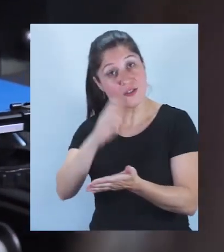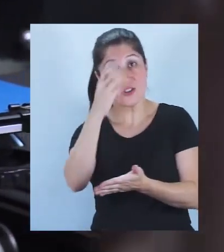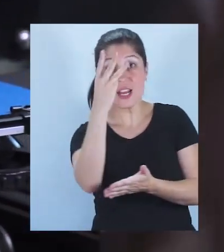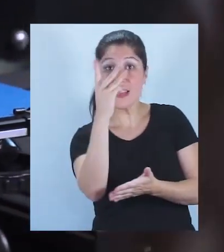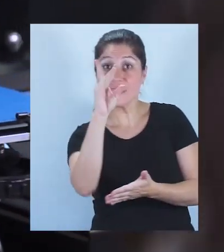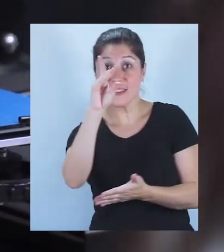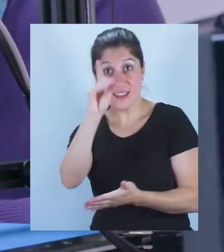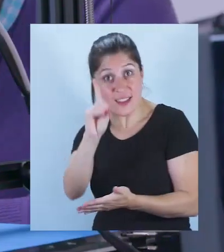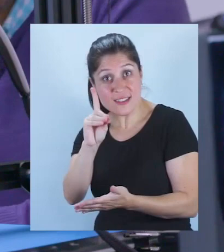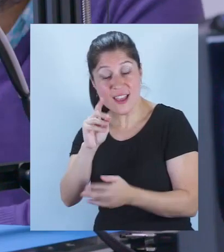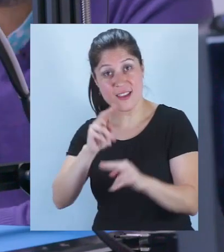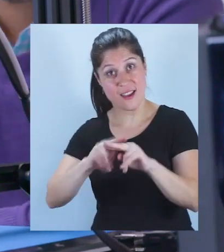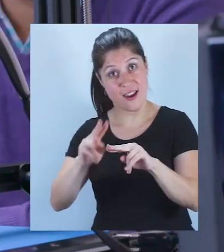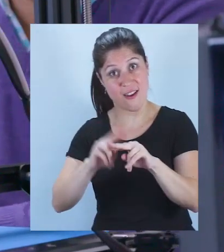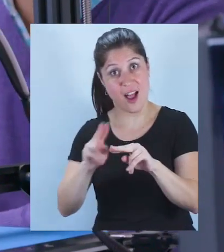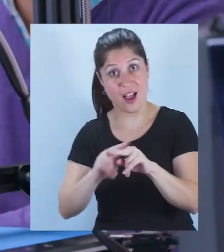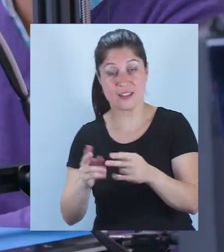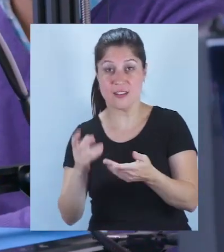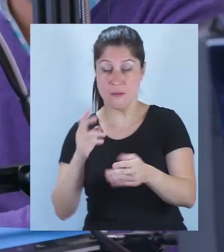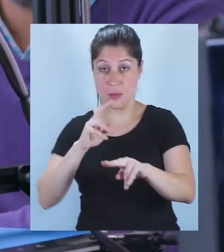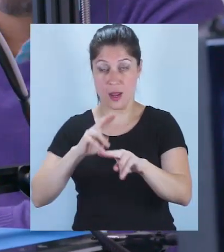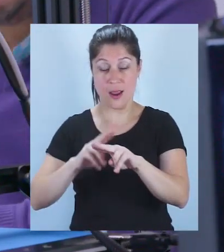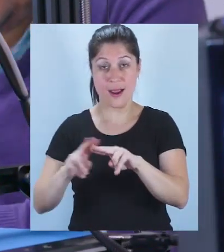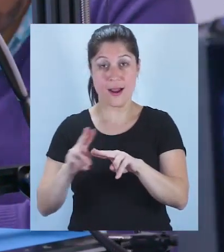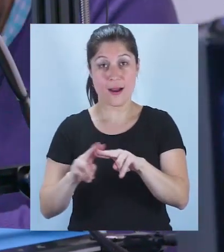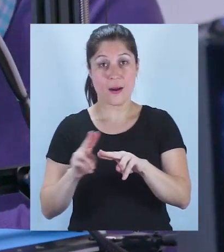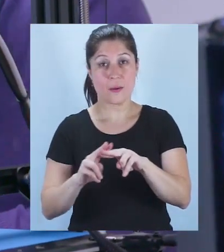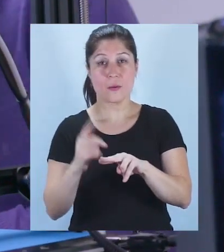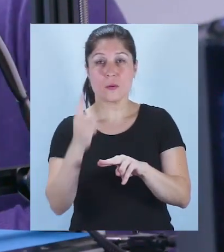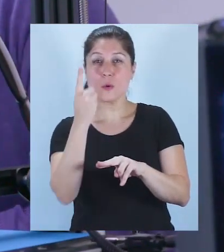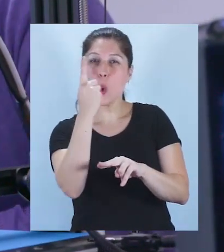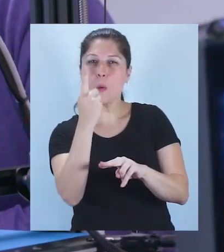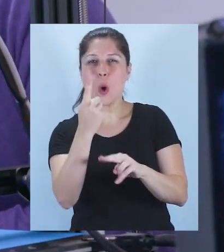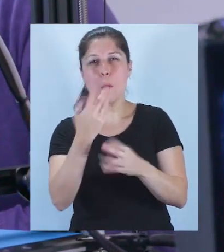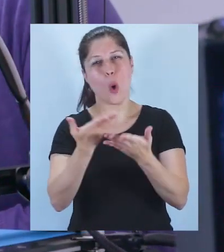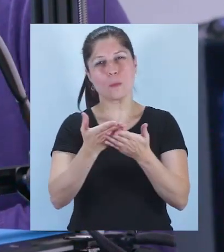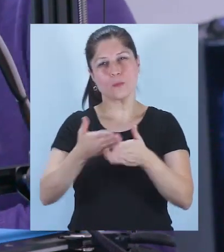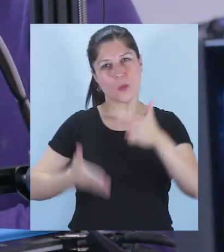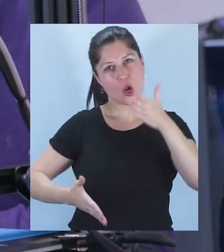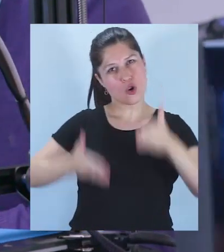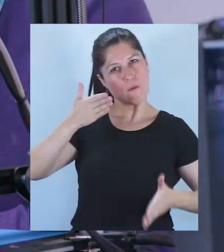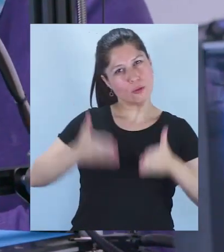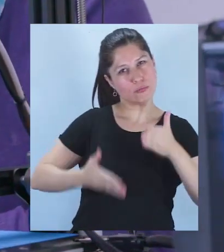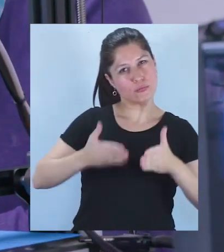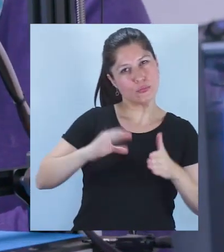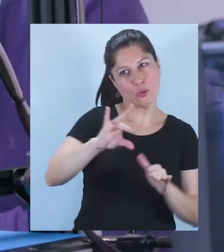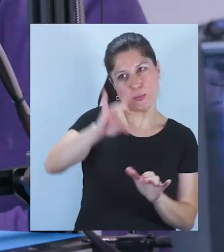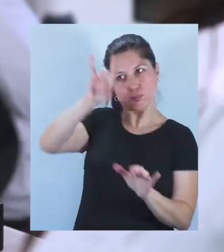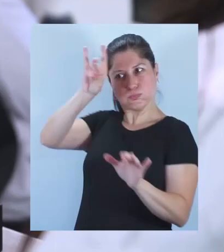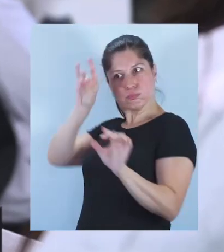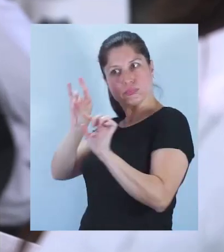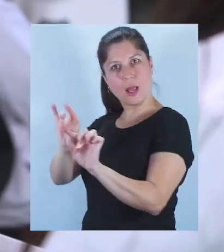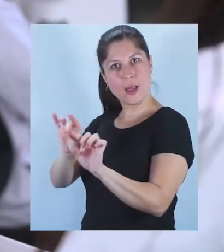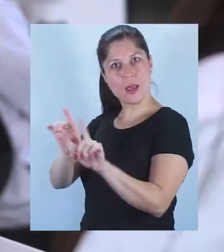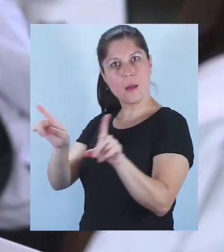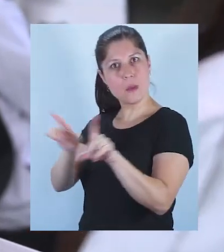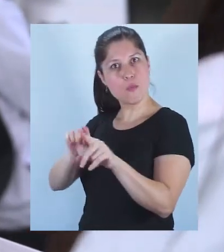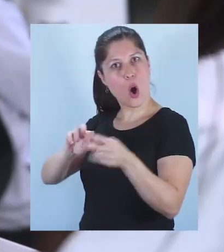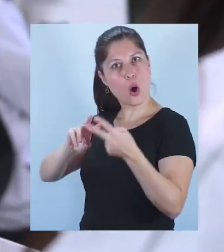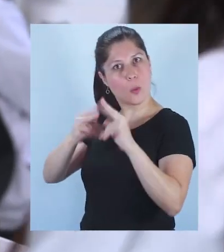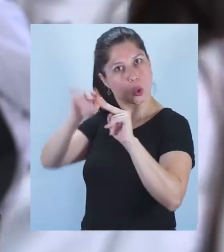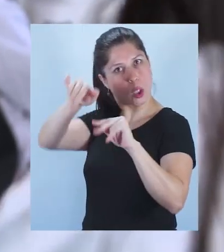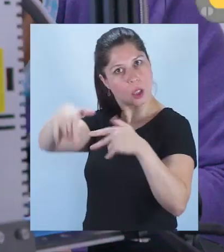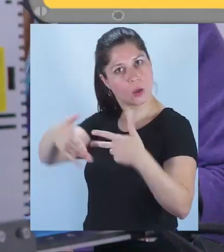y en este minuto le acabamos de dar la instrucción a la impresora 3D que fabrique un pedazo del robot que estamos construyendo acá en el laboratorio